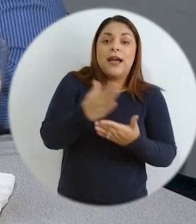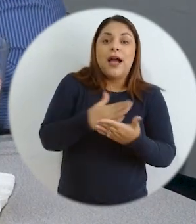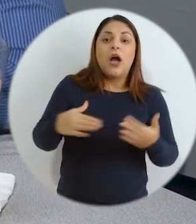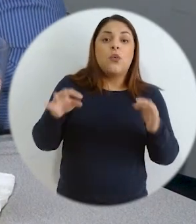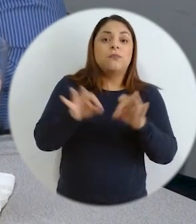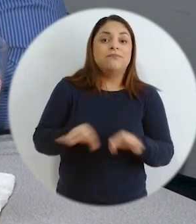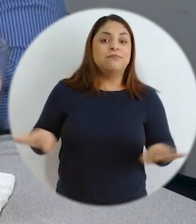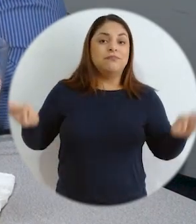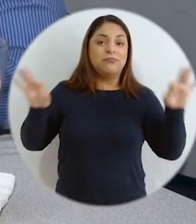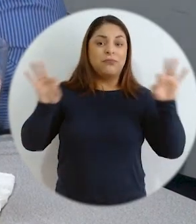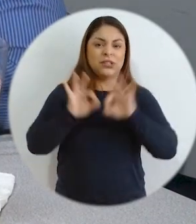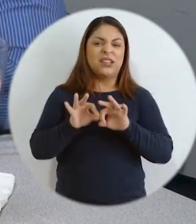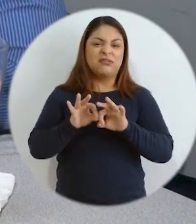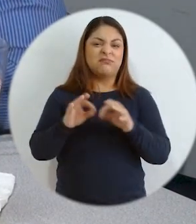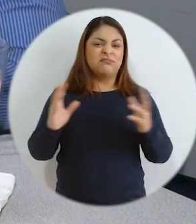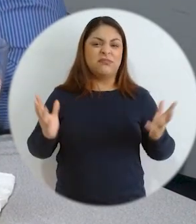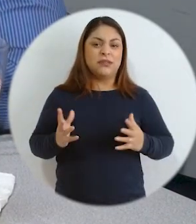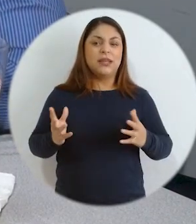muy importante.